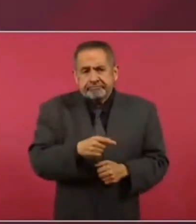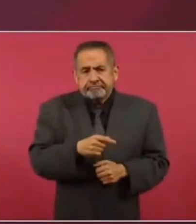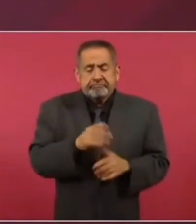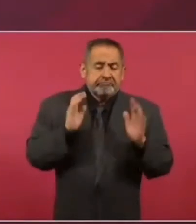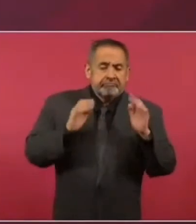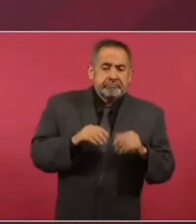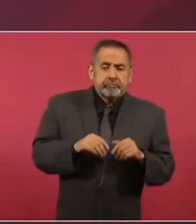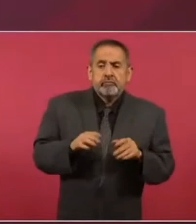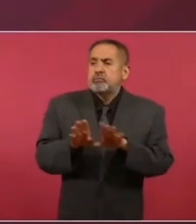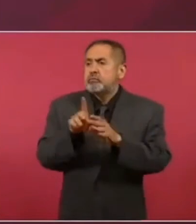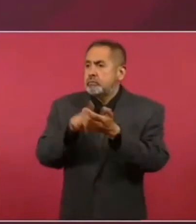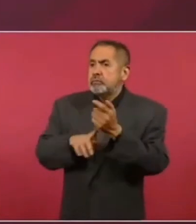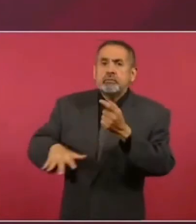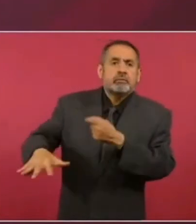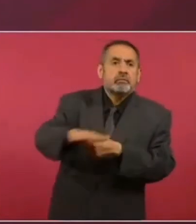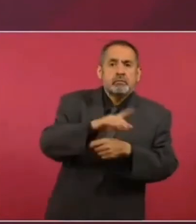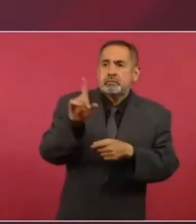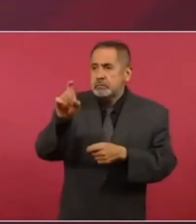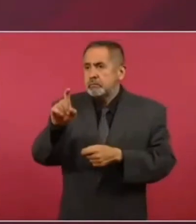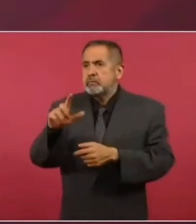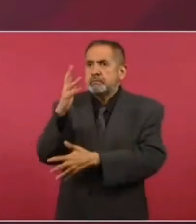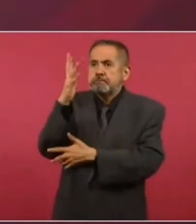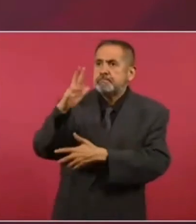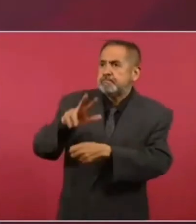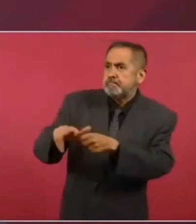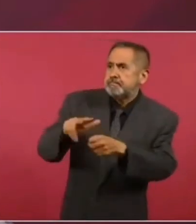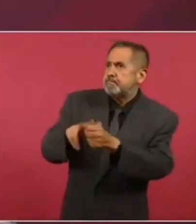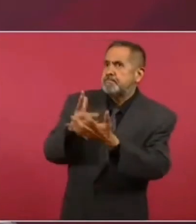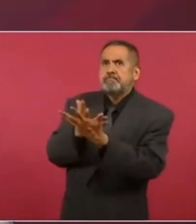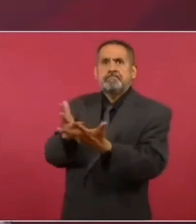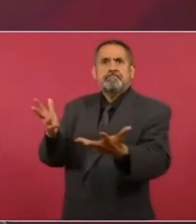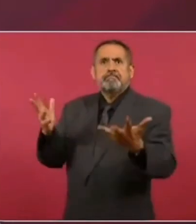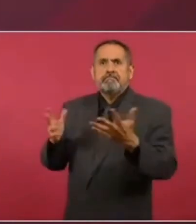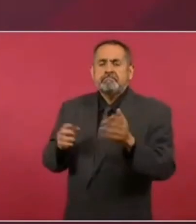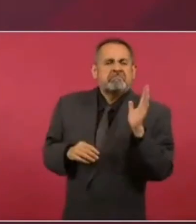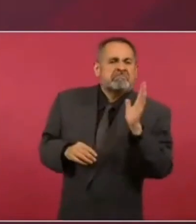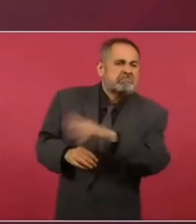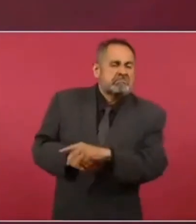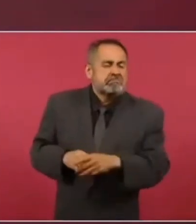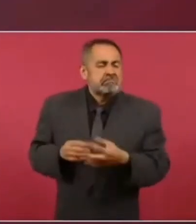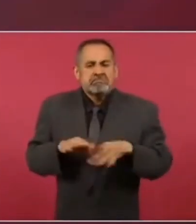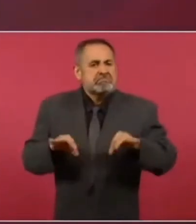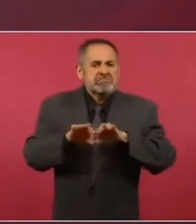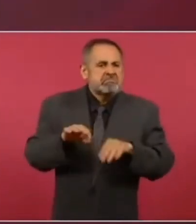la naturaleza y otros elementos.